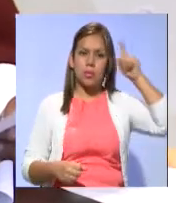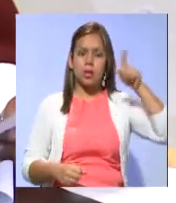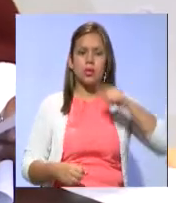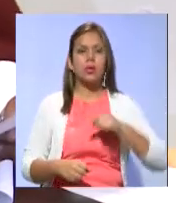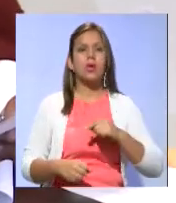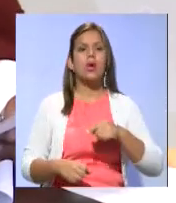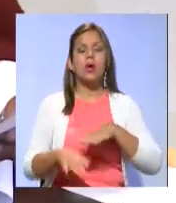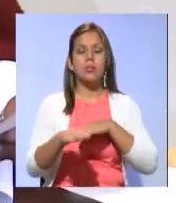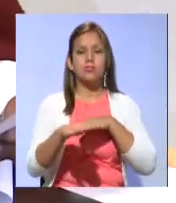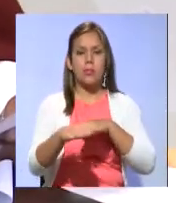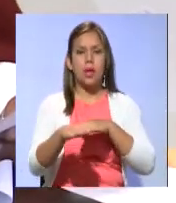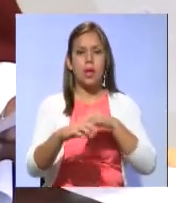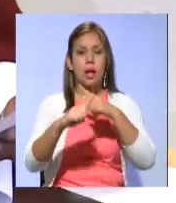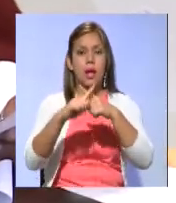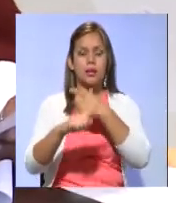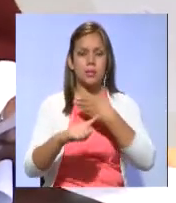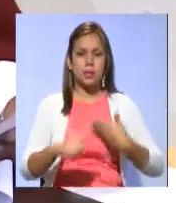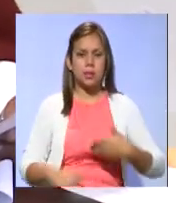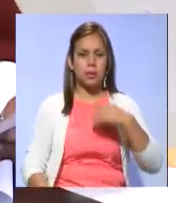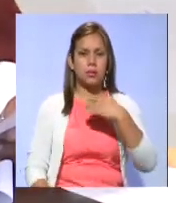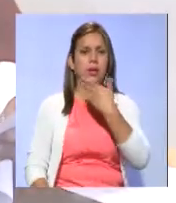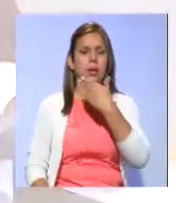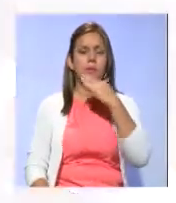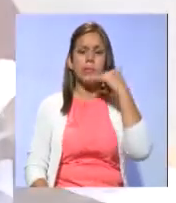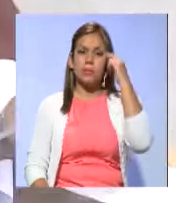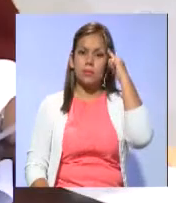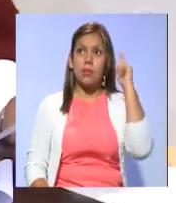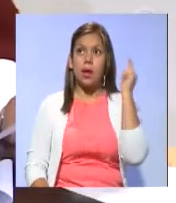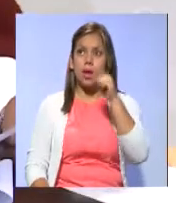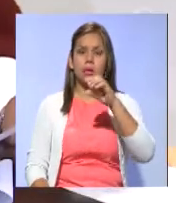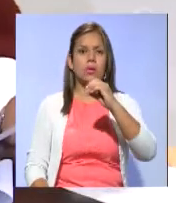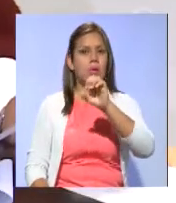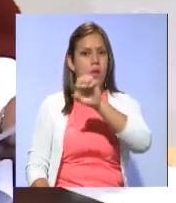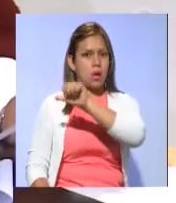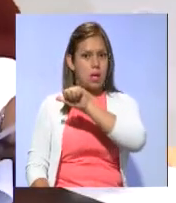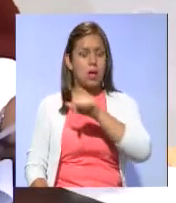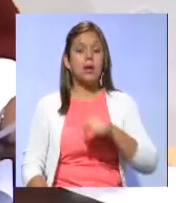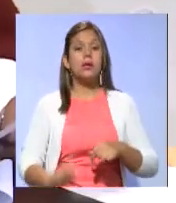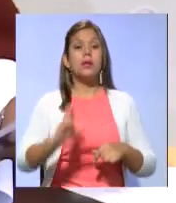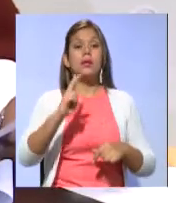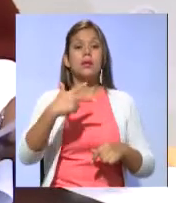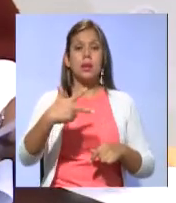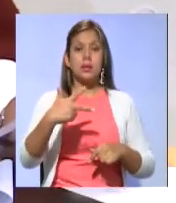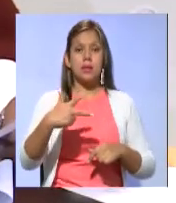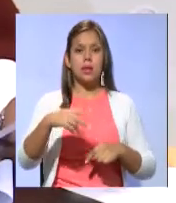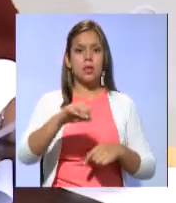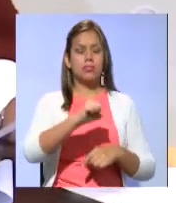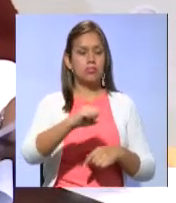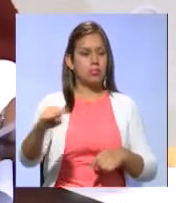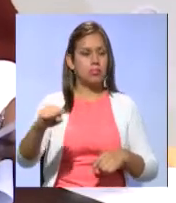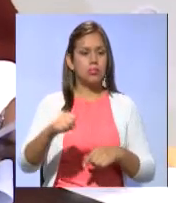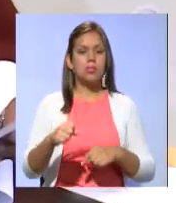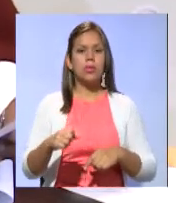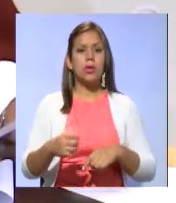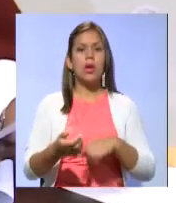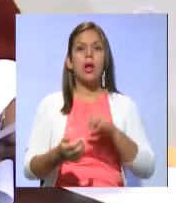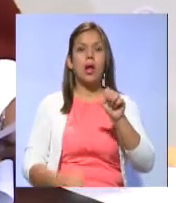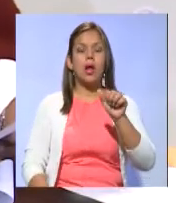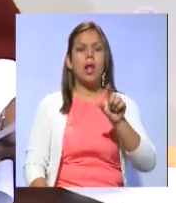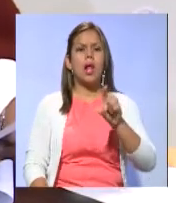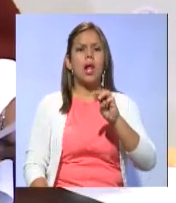Rafael Correa. A eso queremos que la OEA no sea zorro. Tercero, rechazamos las expresiones vertidas por el doctor Luis